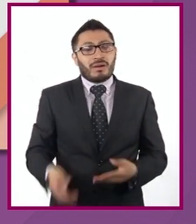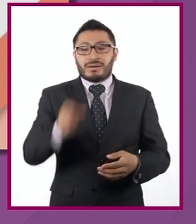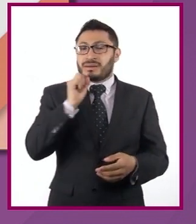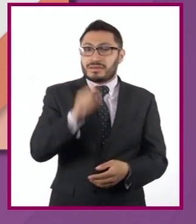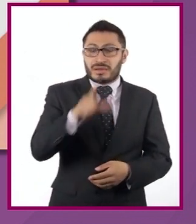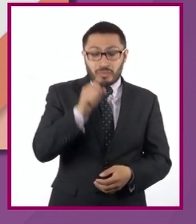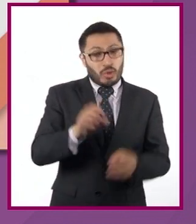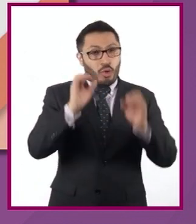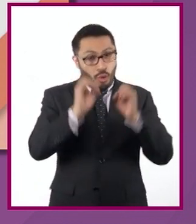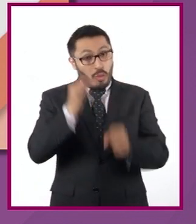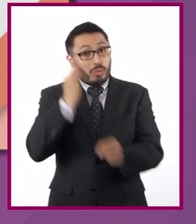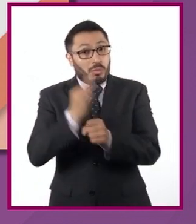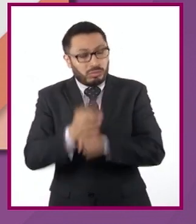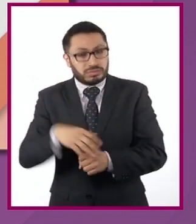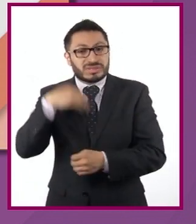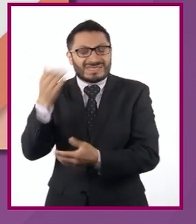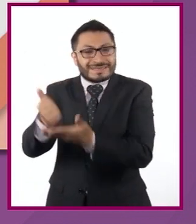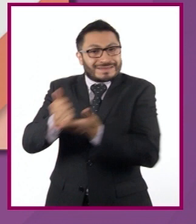ayudes.